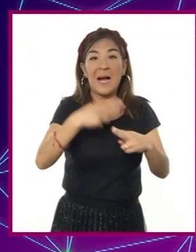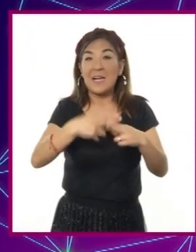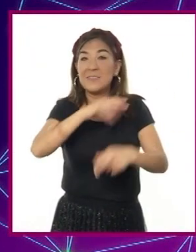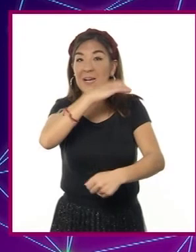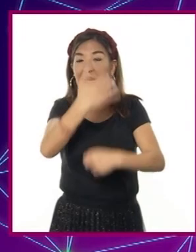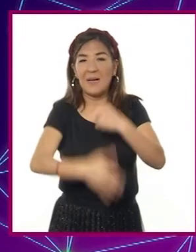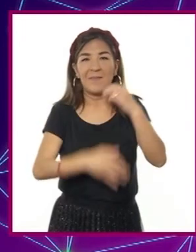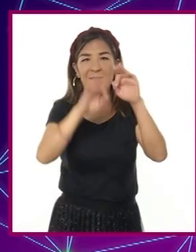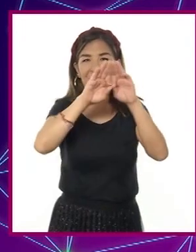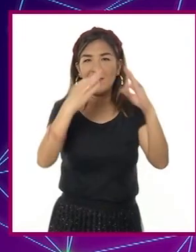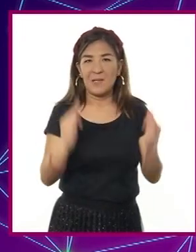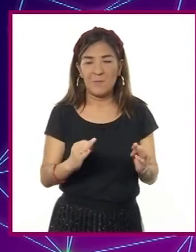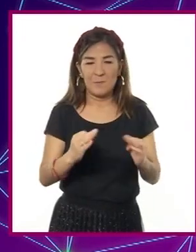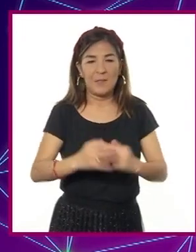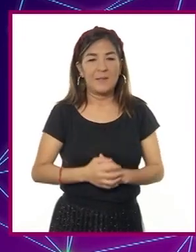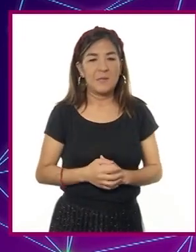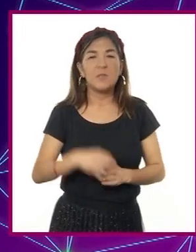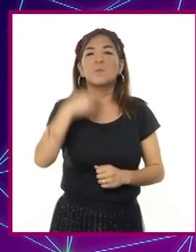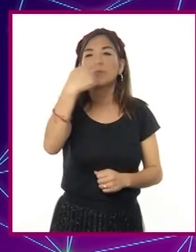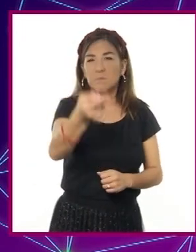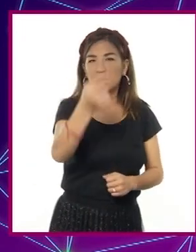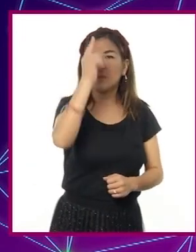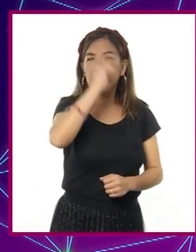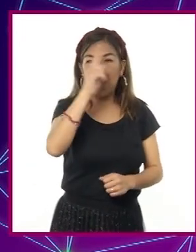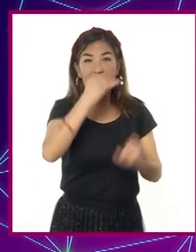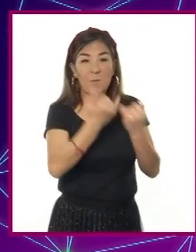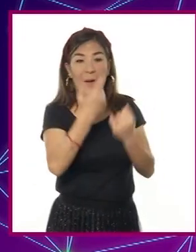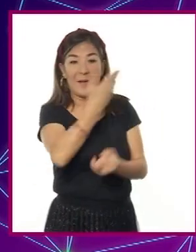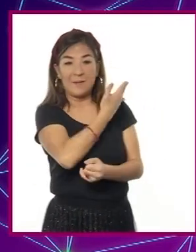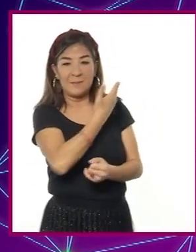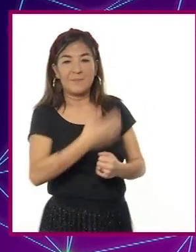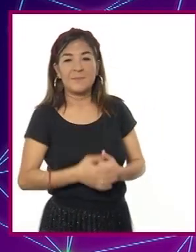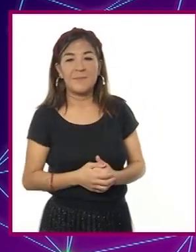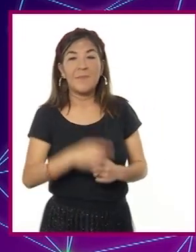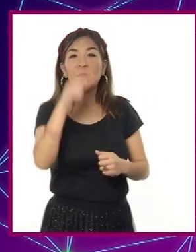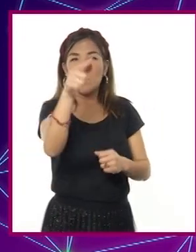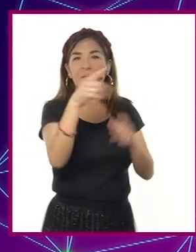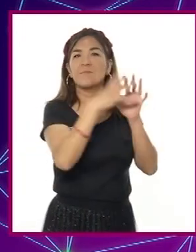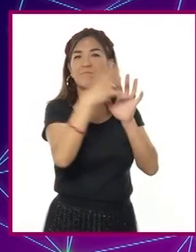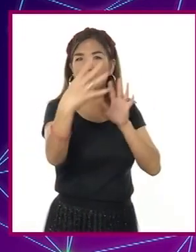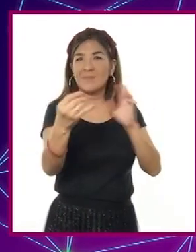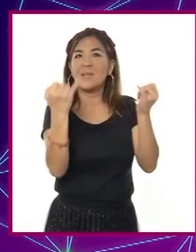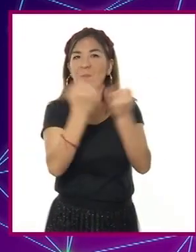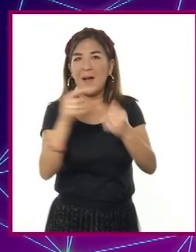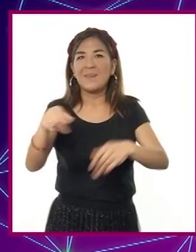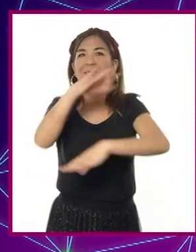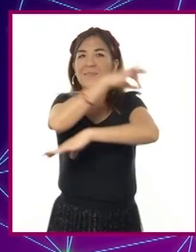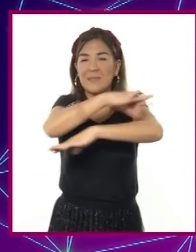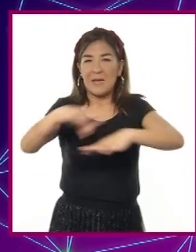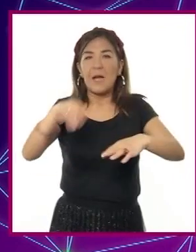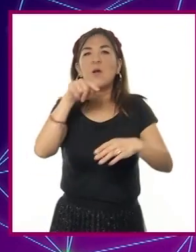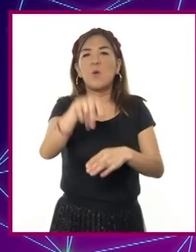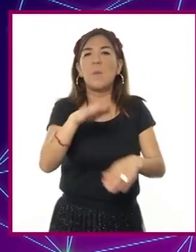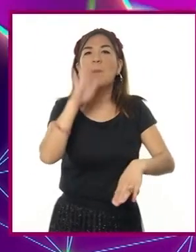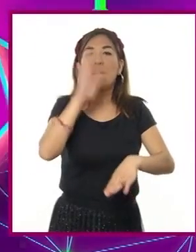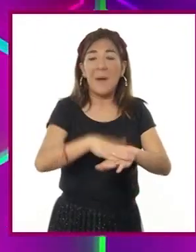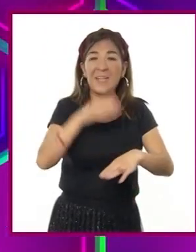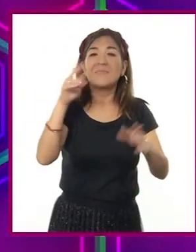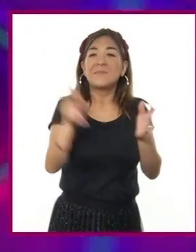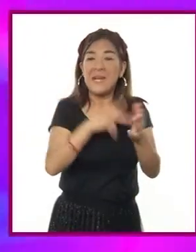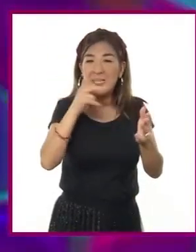figura. Les recomiendo buscar un patrón de armado donde tengan que recortar el menor número de veces el